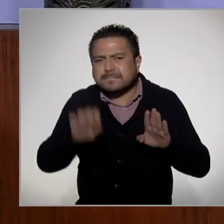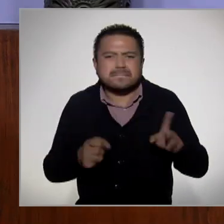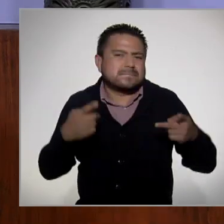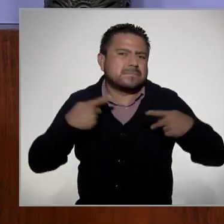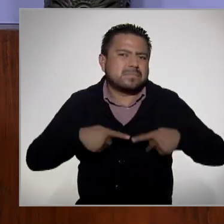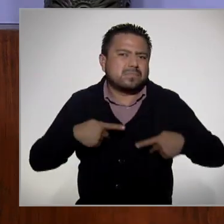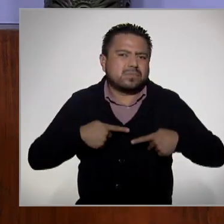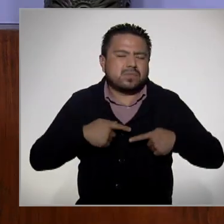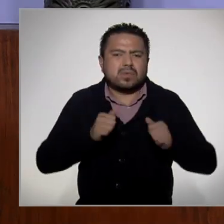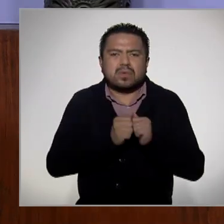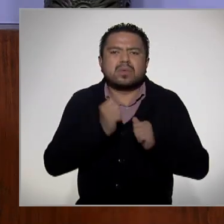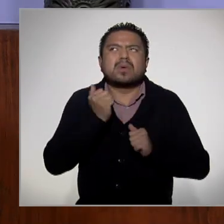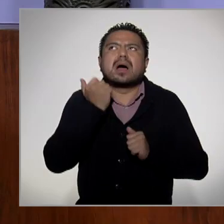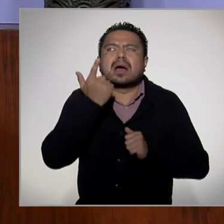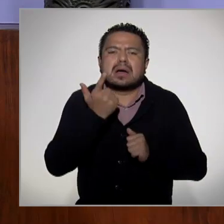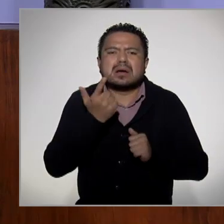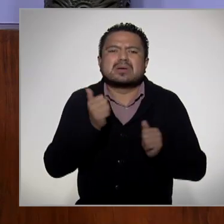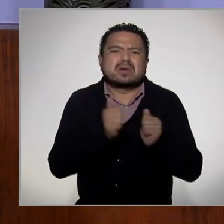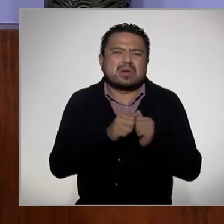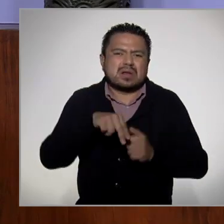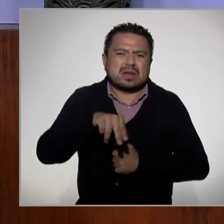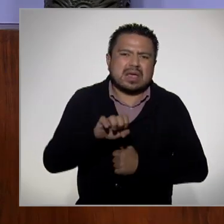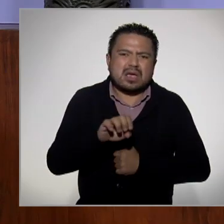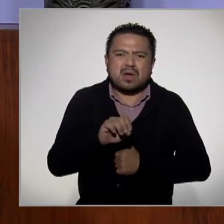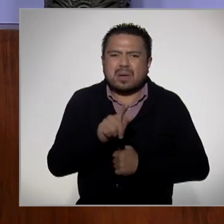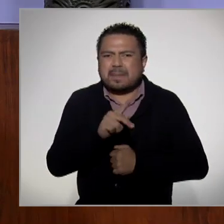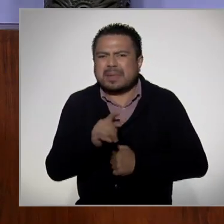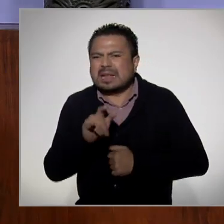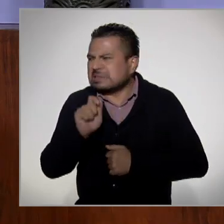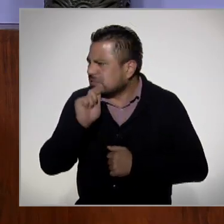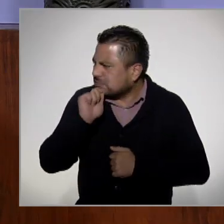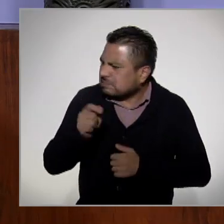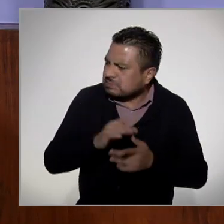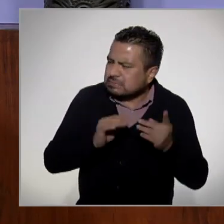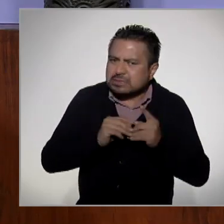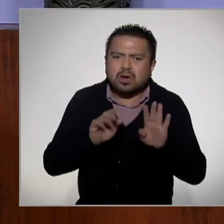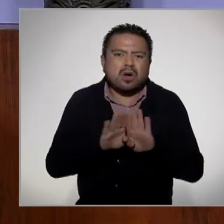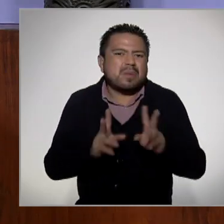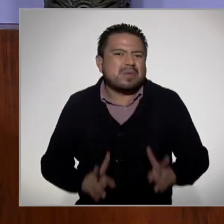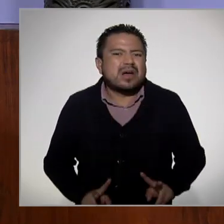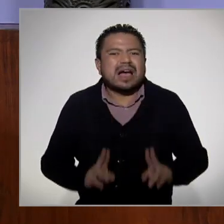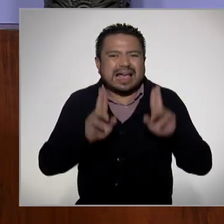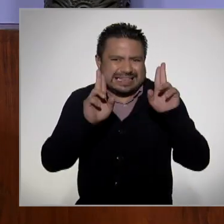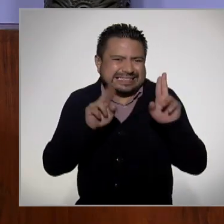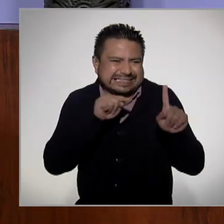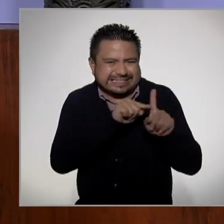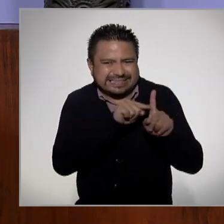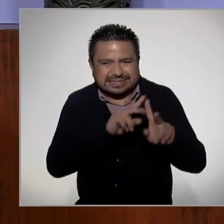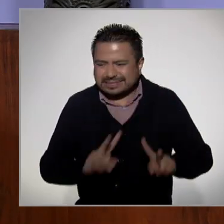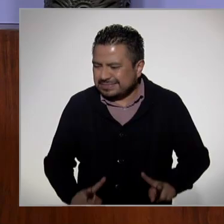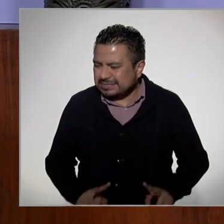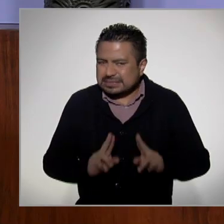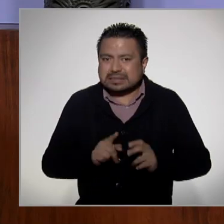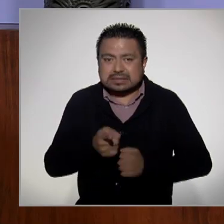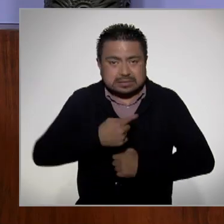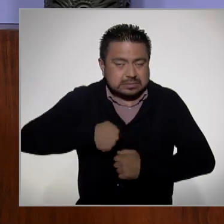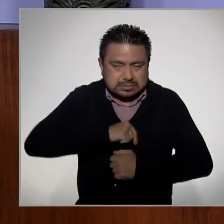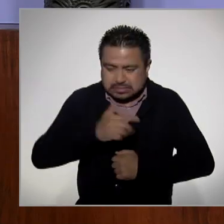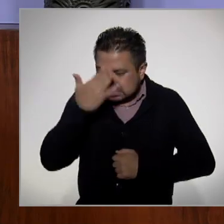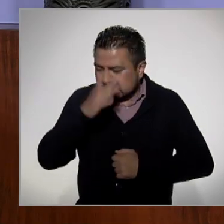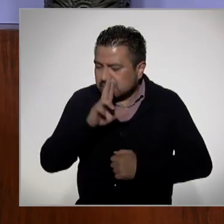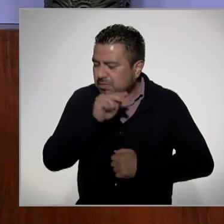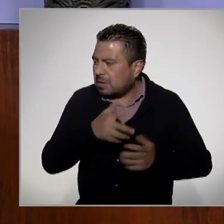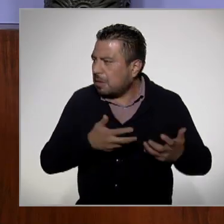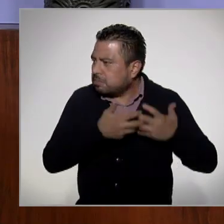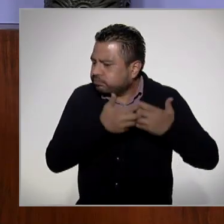con algunos tipos de neoplasias o en algunos tipos de los algunos tipos de cánceres que donde sabemos que no se va a